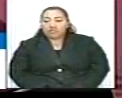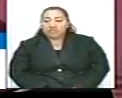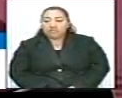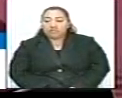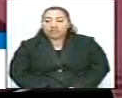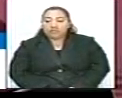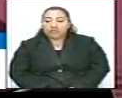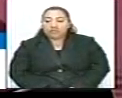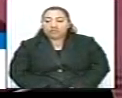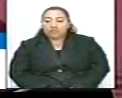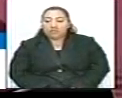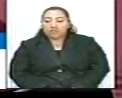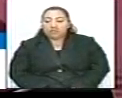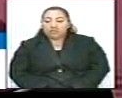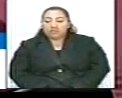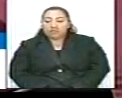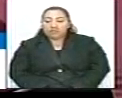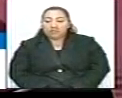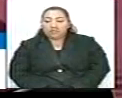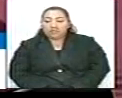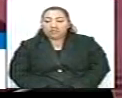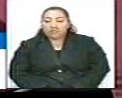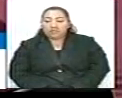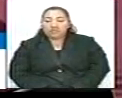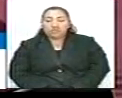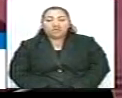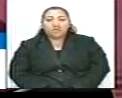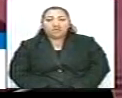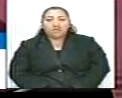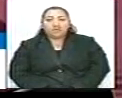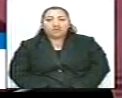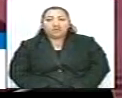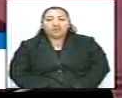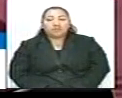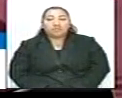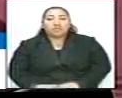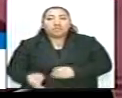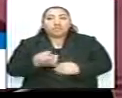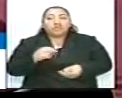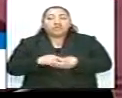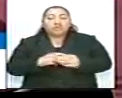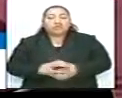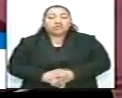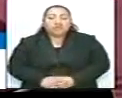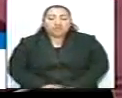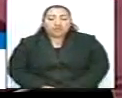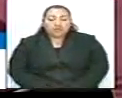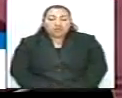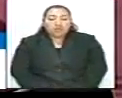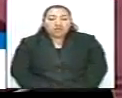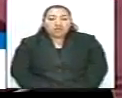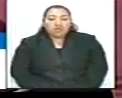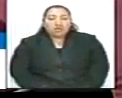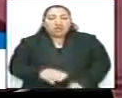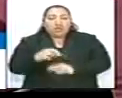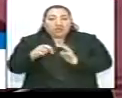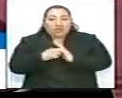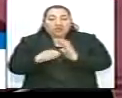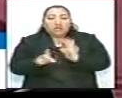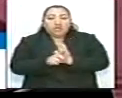De igual manera, colegas congresistas, quiero comunicar de que para la priorización de los dictámenes de los proyectos de